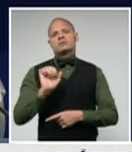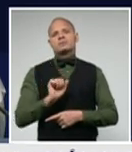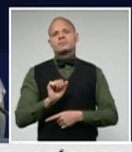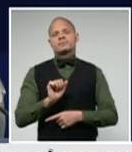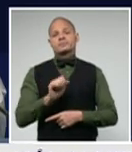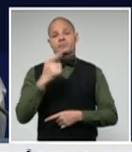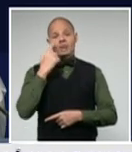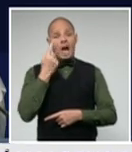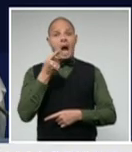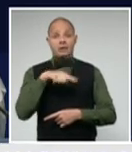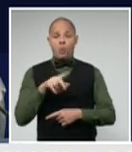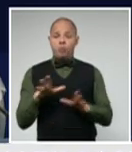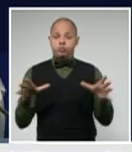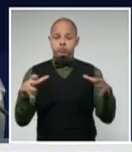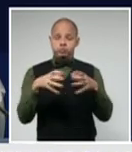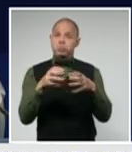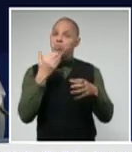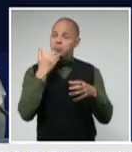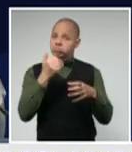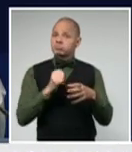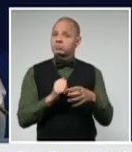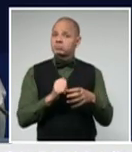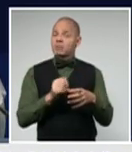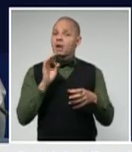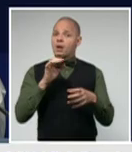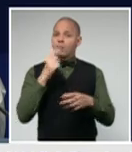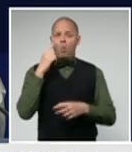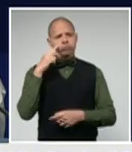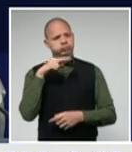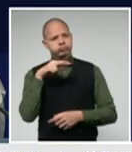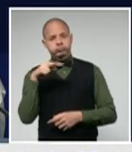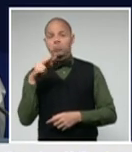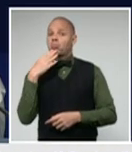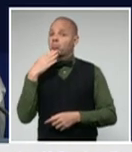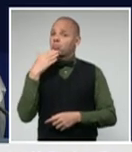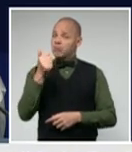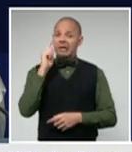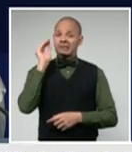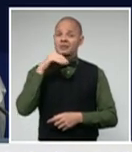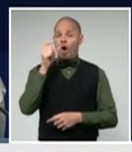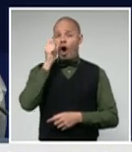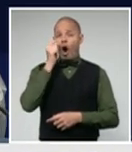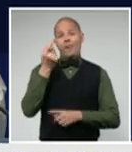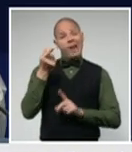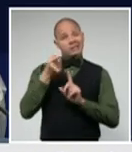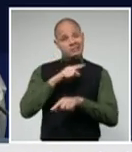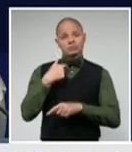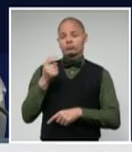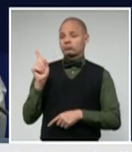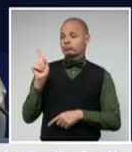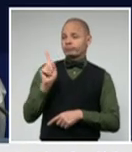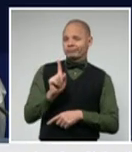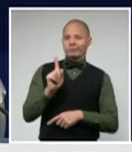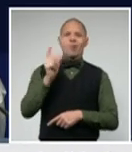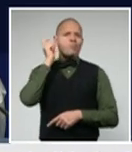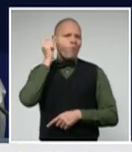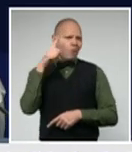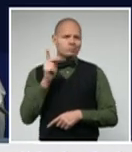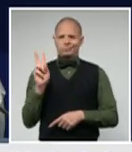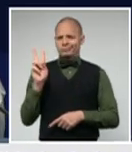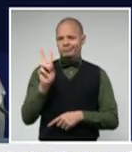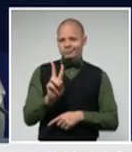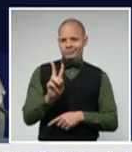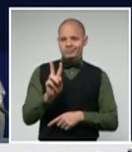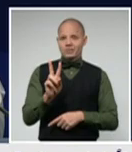ayer cómo con la presencia de nuestro ministro de Salud y la doctora Vivian Curí,